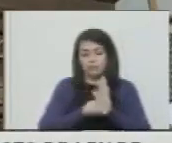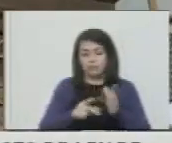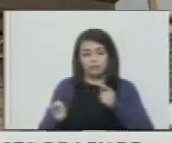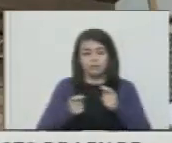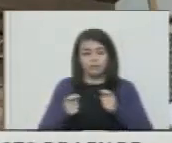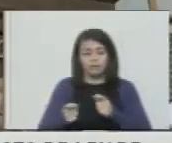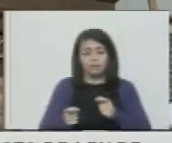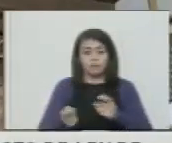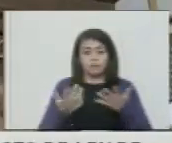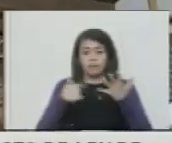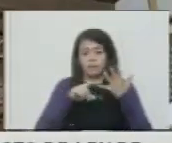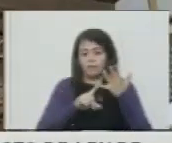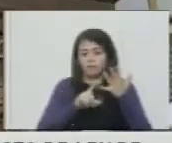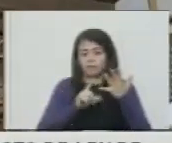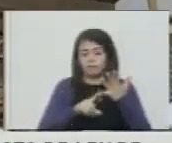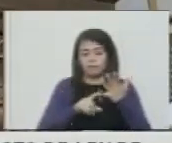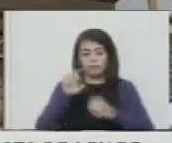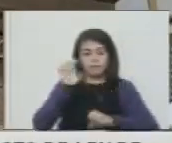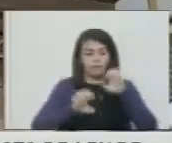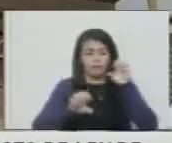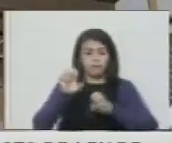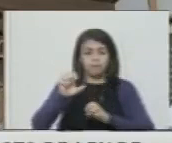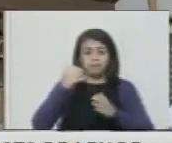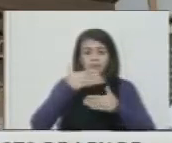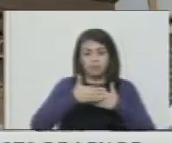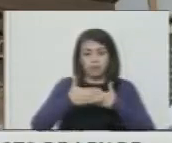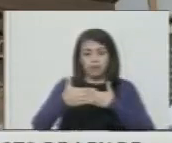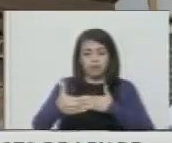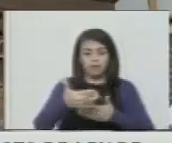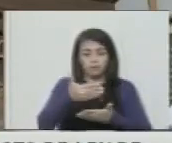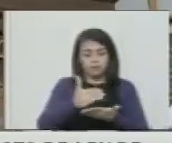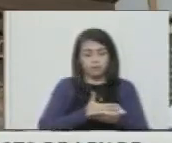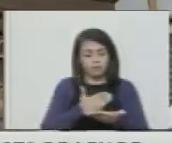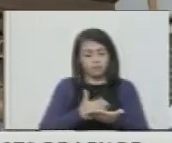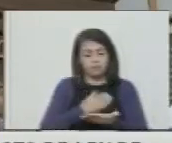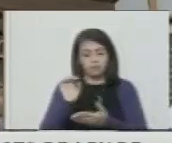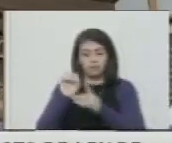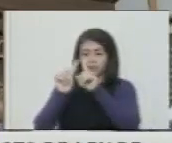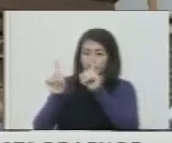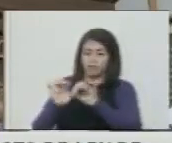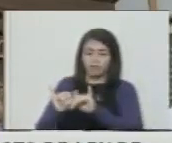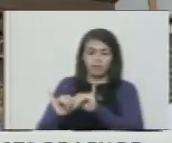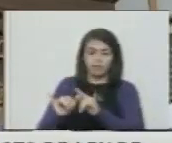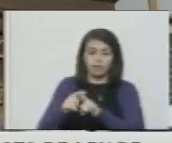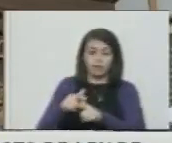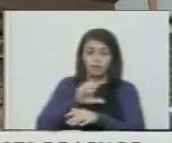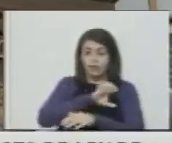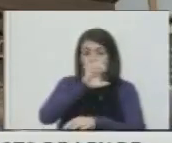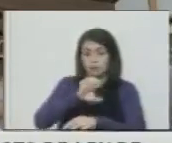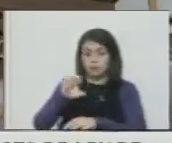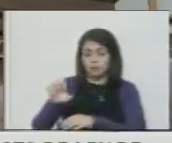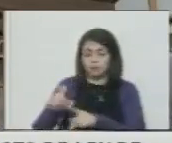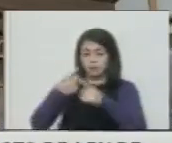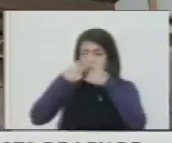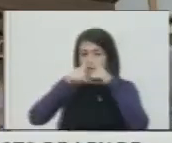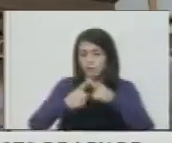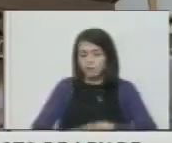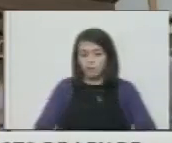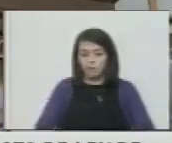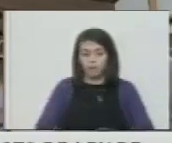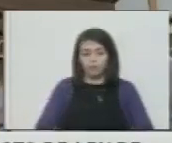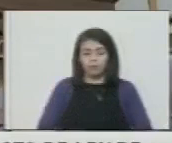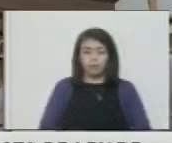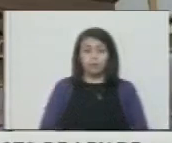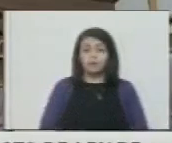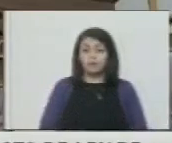que regulen la materia. 5. Revisar los archivos físicos, digitales, estadísticos y contables,